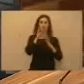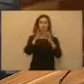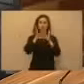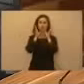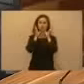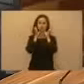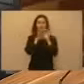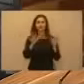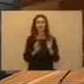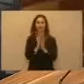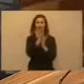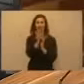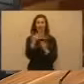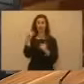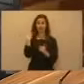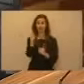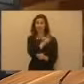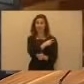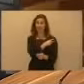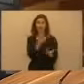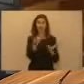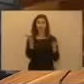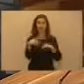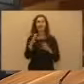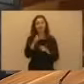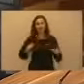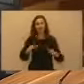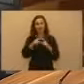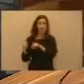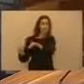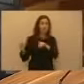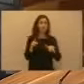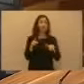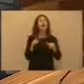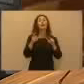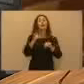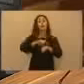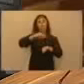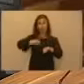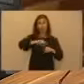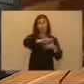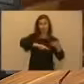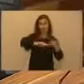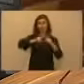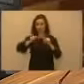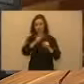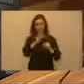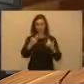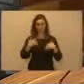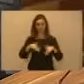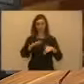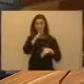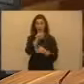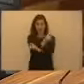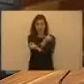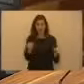había unidad militar de emergencias. Efectivos asturianos cubrieron simultáneamente Galicia y Asturias, algo imposible actualmente por la falta de